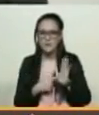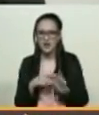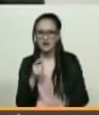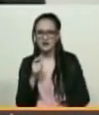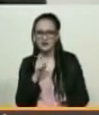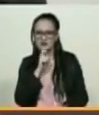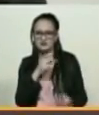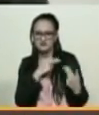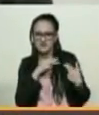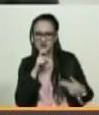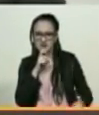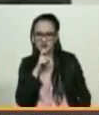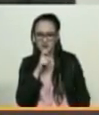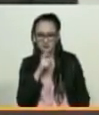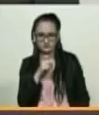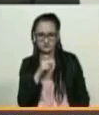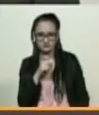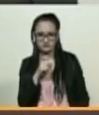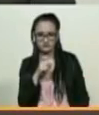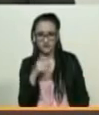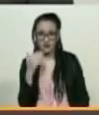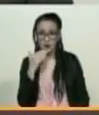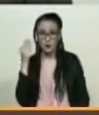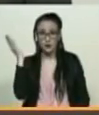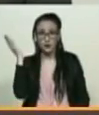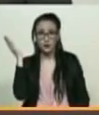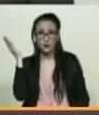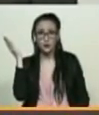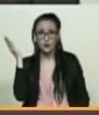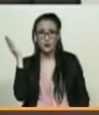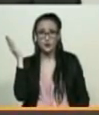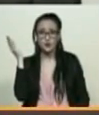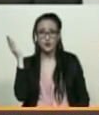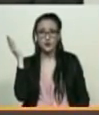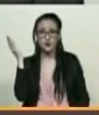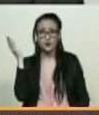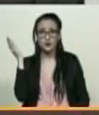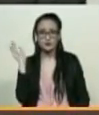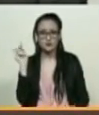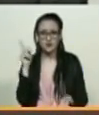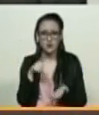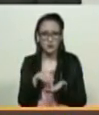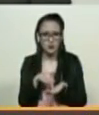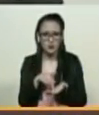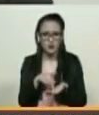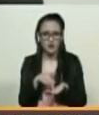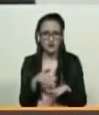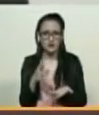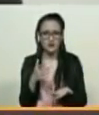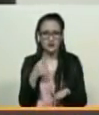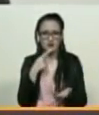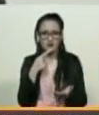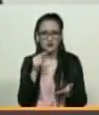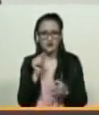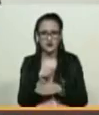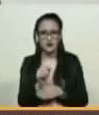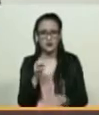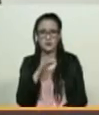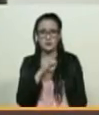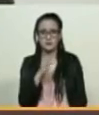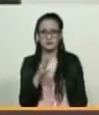tarea? Macri. Pero si Macri no puede ir ni siquiera al estadio de River sin que le mencionen a su señora